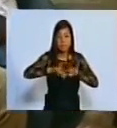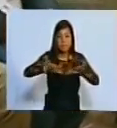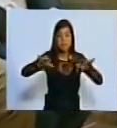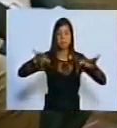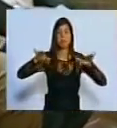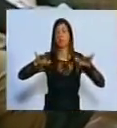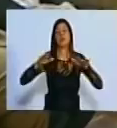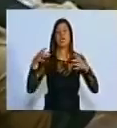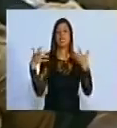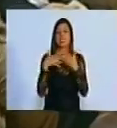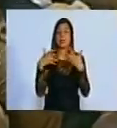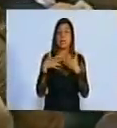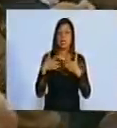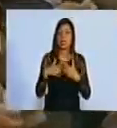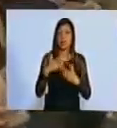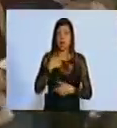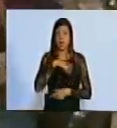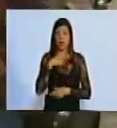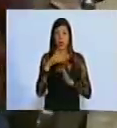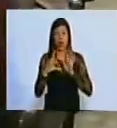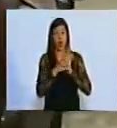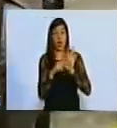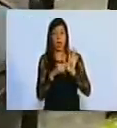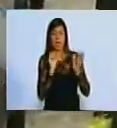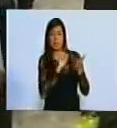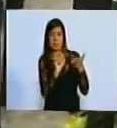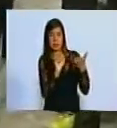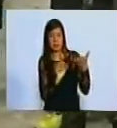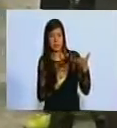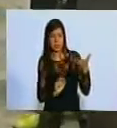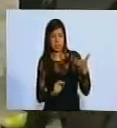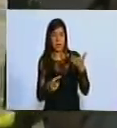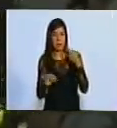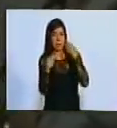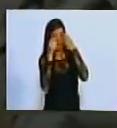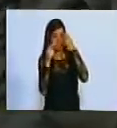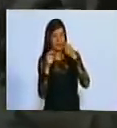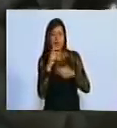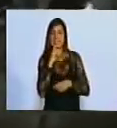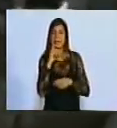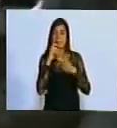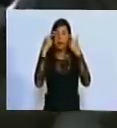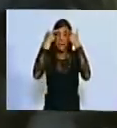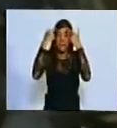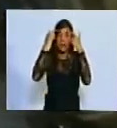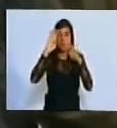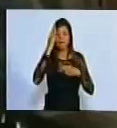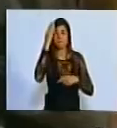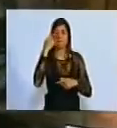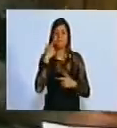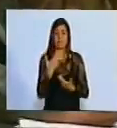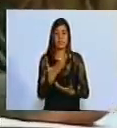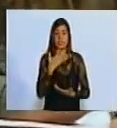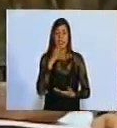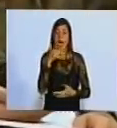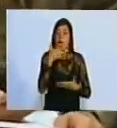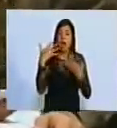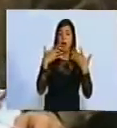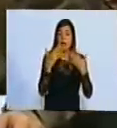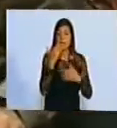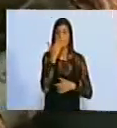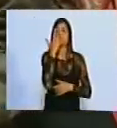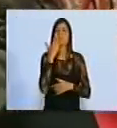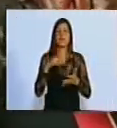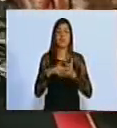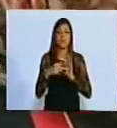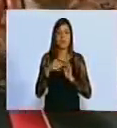el específico de nuestras saludables leyes han purificado el aire que respiramos. Fin de cita. Con esto Bolívar llama la